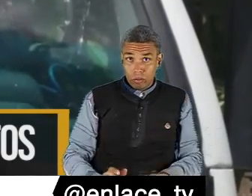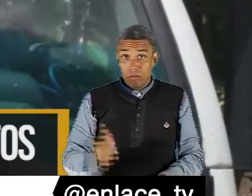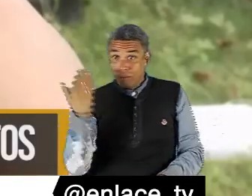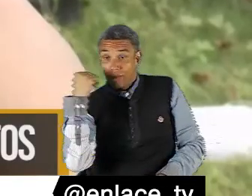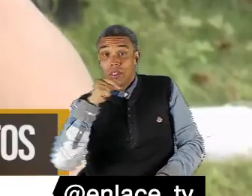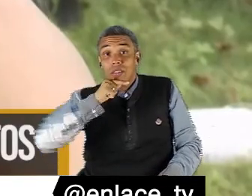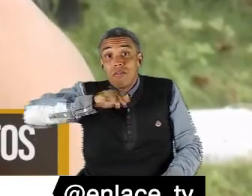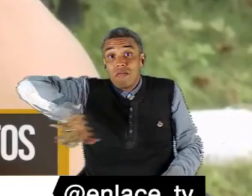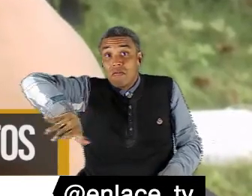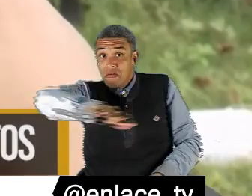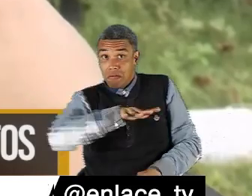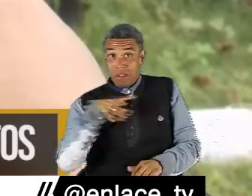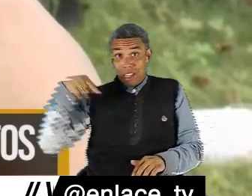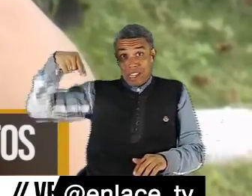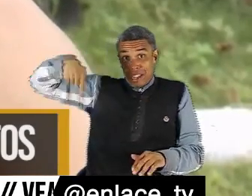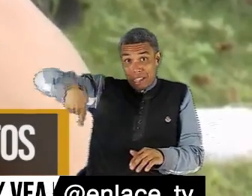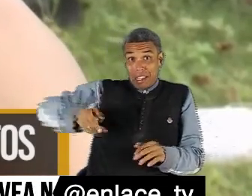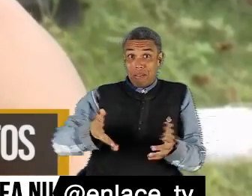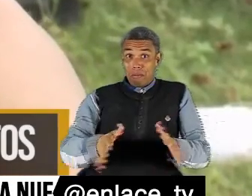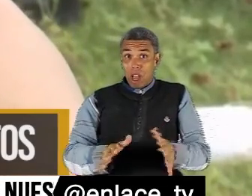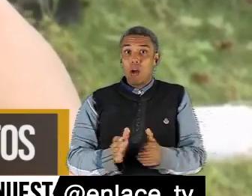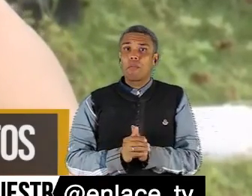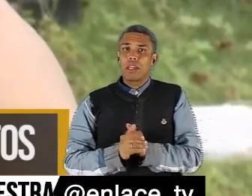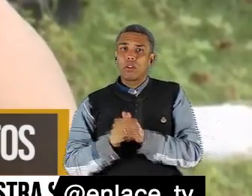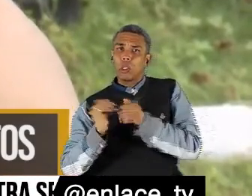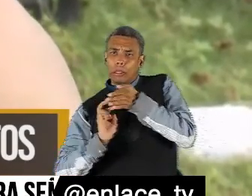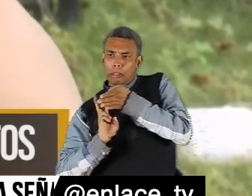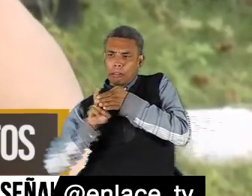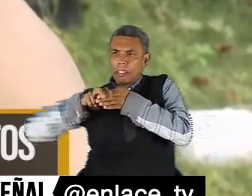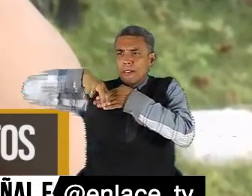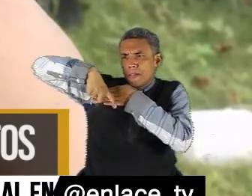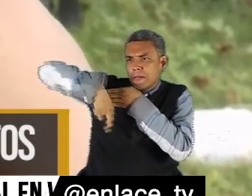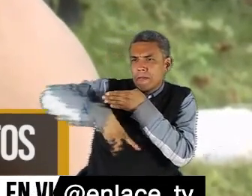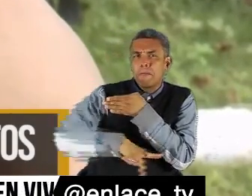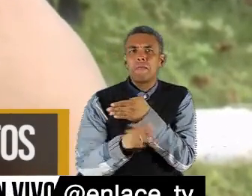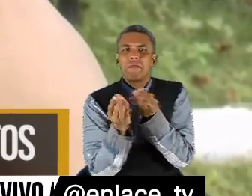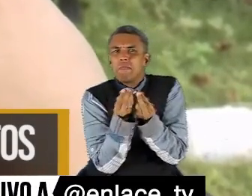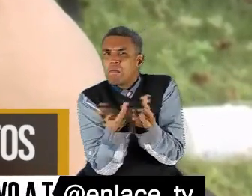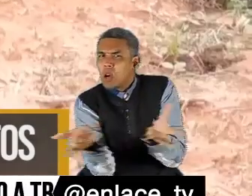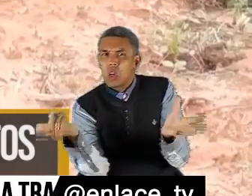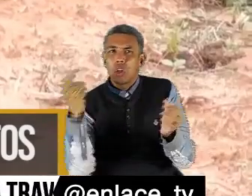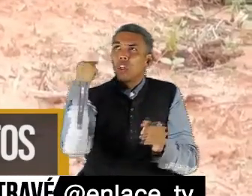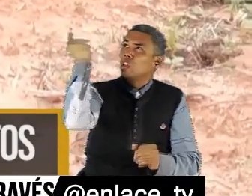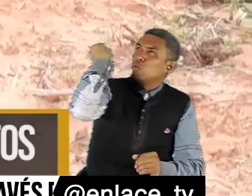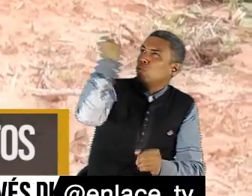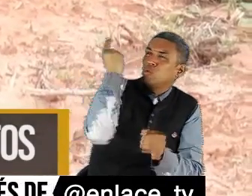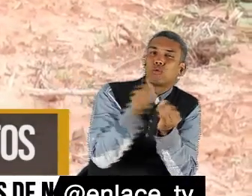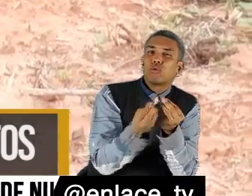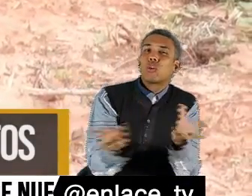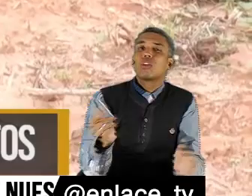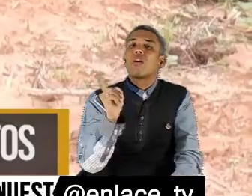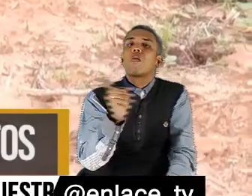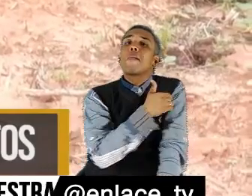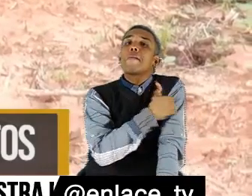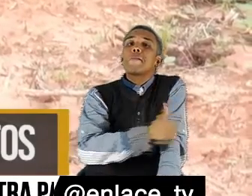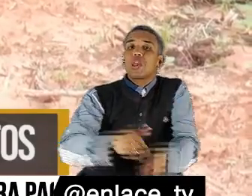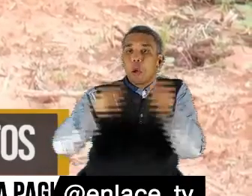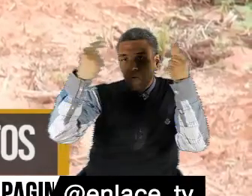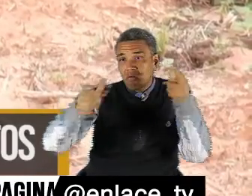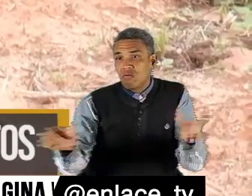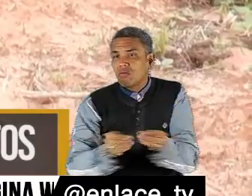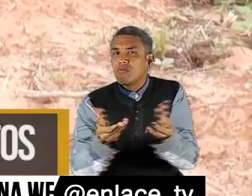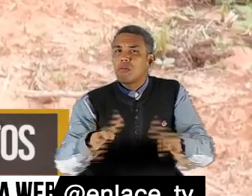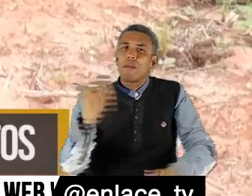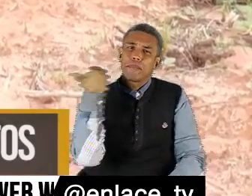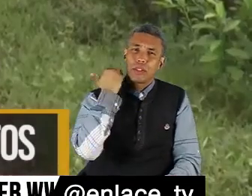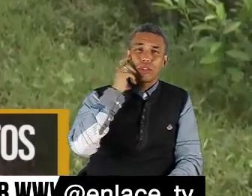4 meses, se robaron aproximadamente 1.500.000 en muchas cosas, en plata eléctrica, ventiladores. Vecinos de la vereda le hicieron frente hoy a la maleza